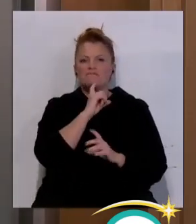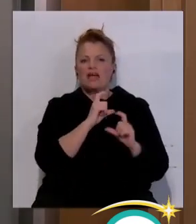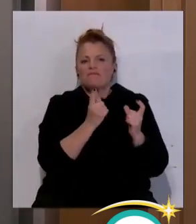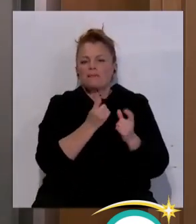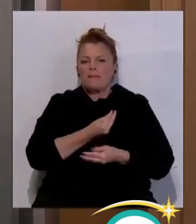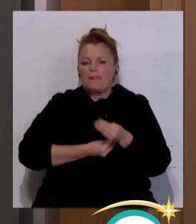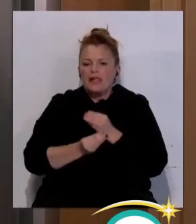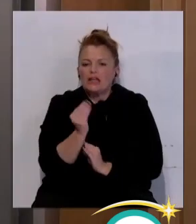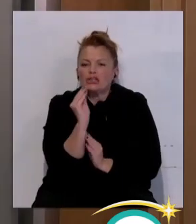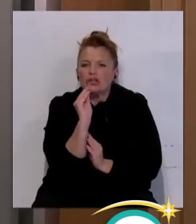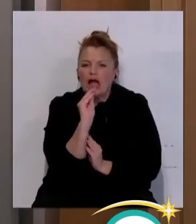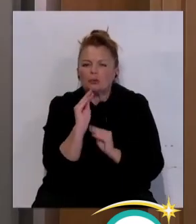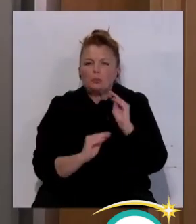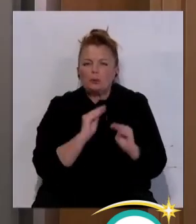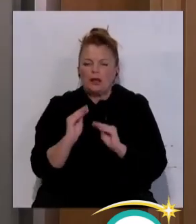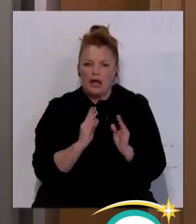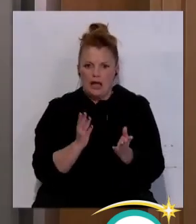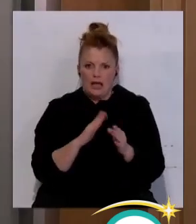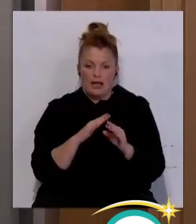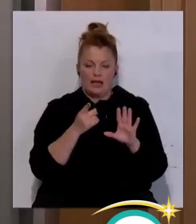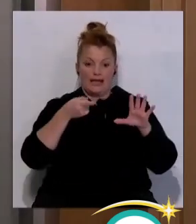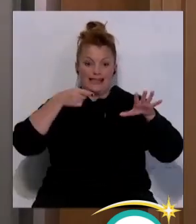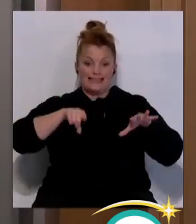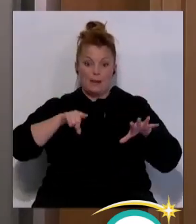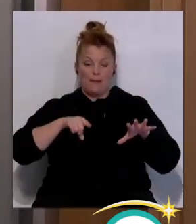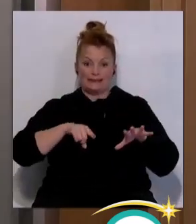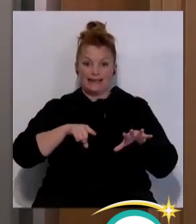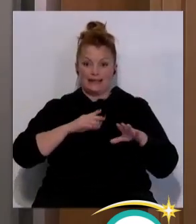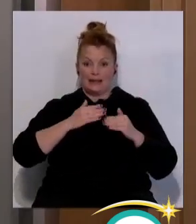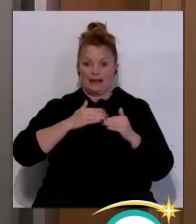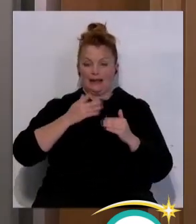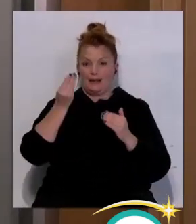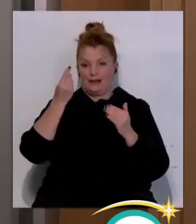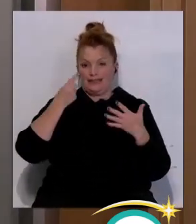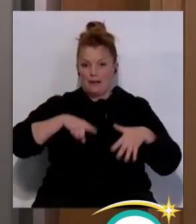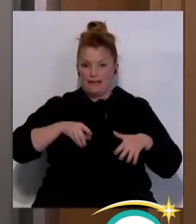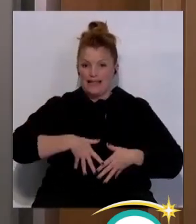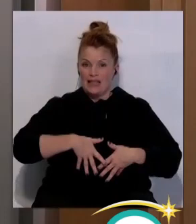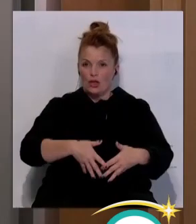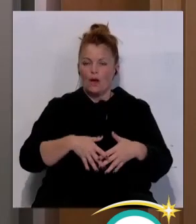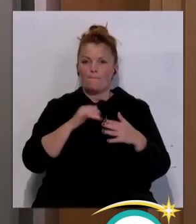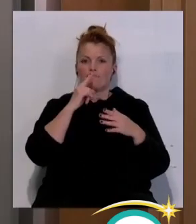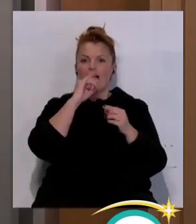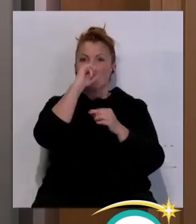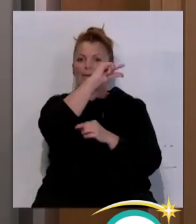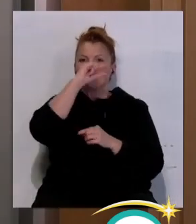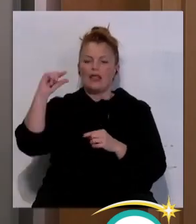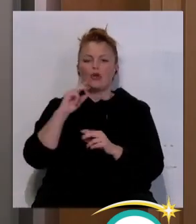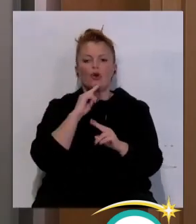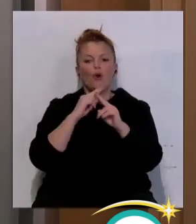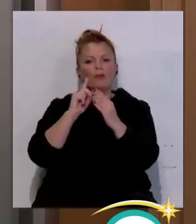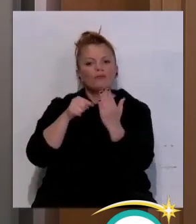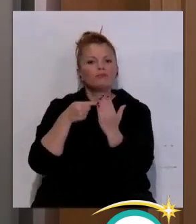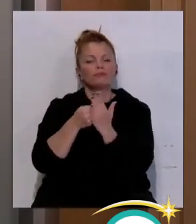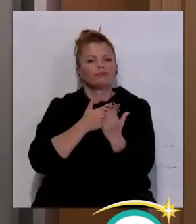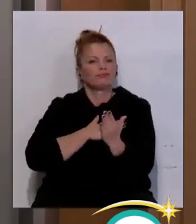de recién nacidos fallecidos por encima de 6 meses de gestación. Y hay un apartado en el que sí deja poner el nombre del bebé y